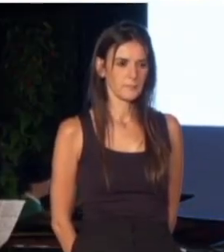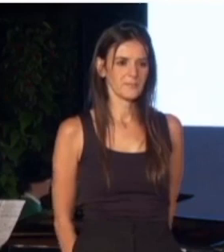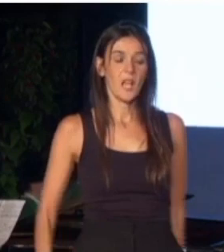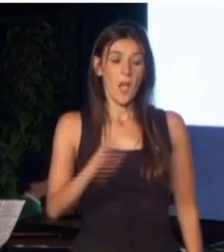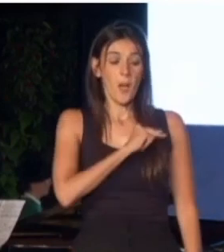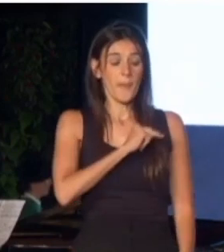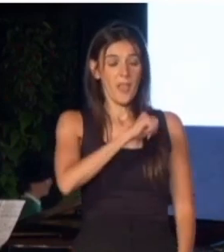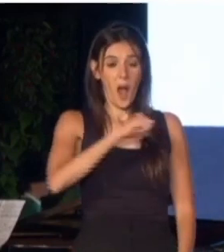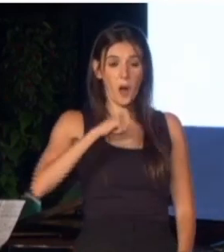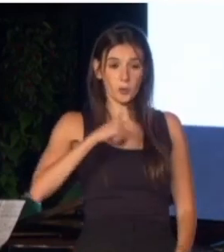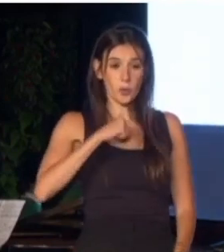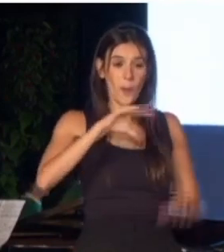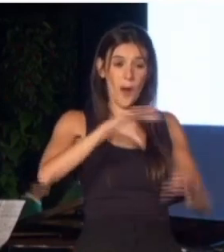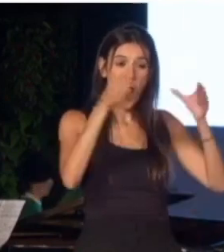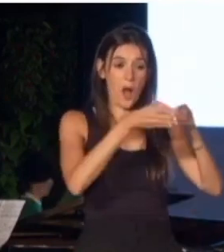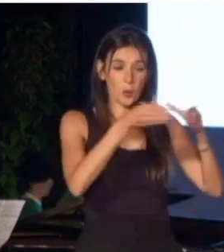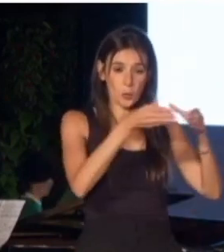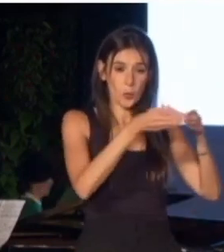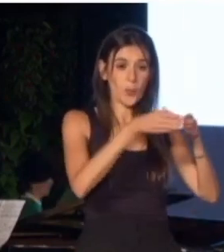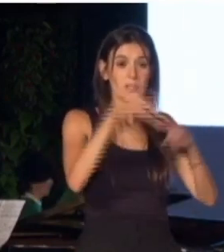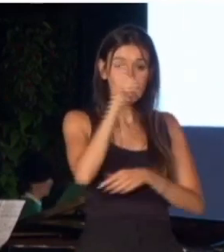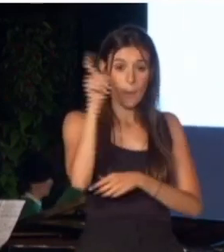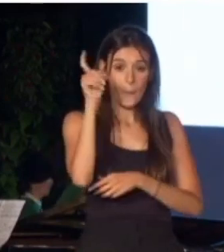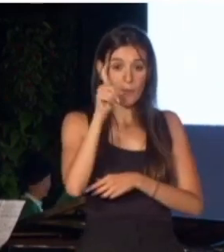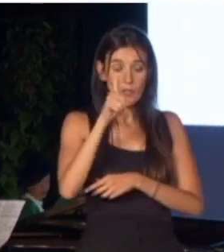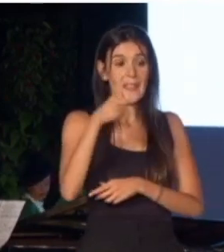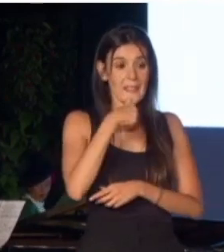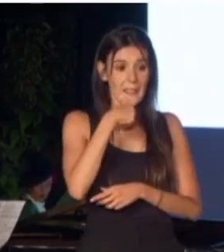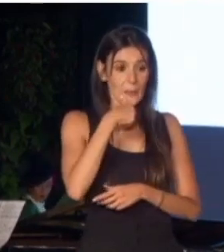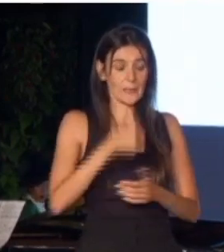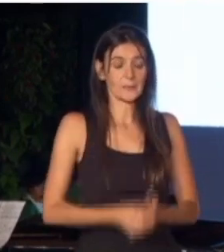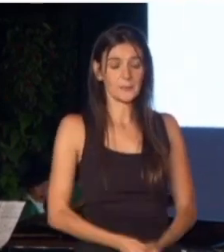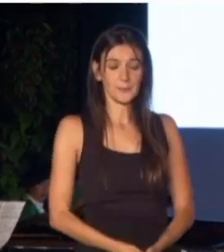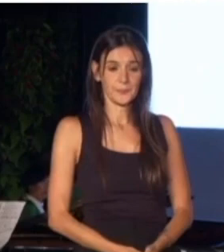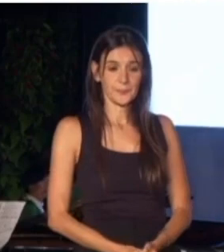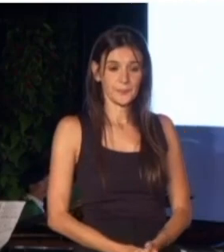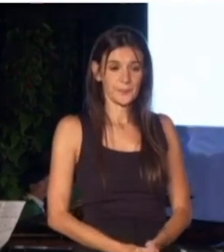Medalla de la Autonomía al Cuerpo de Docentes en Ceuta.